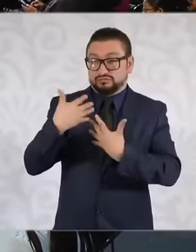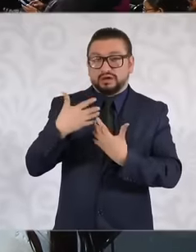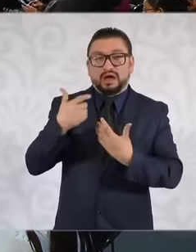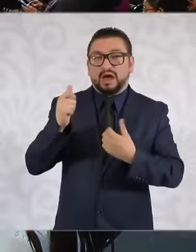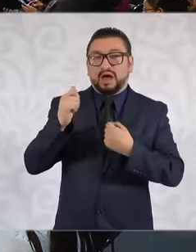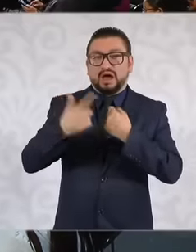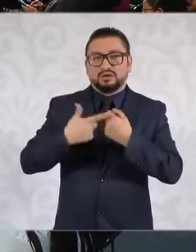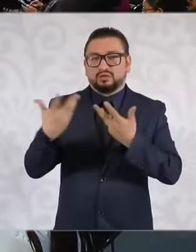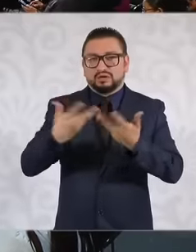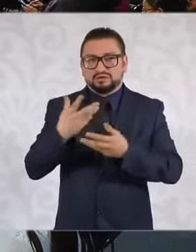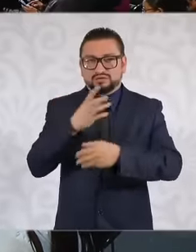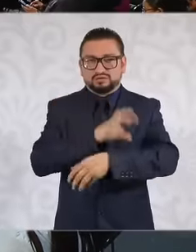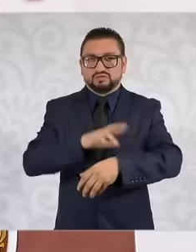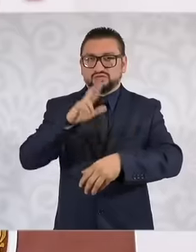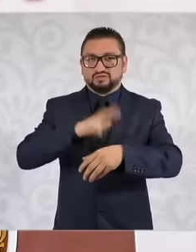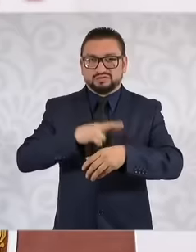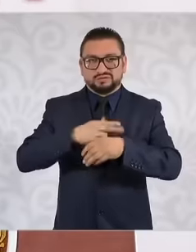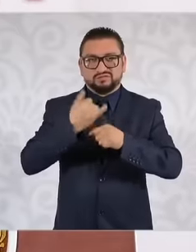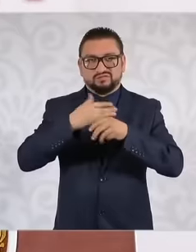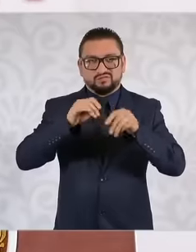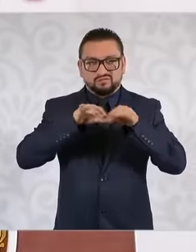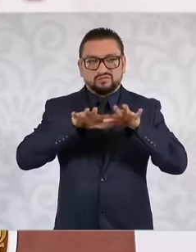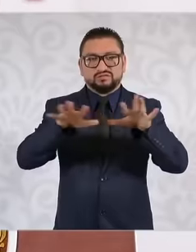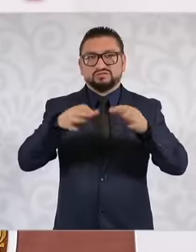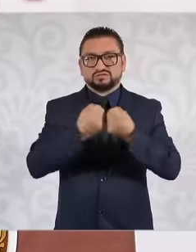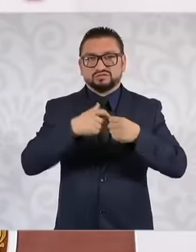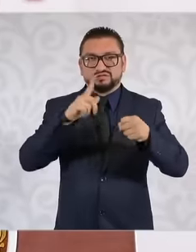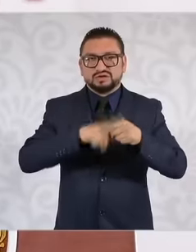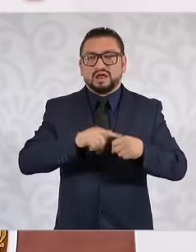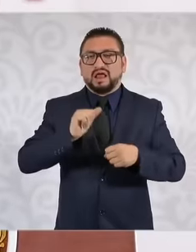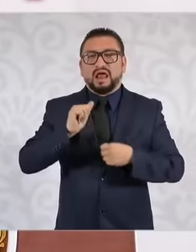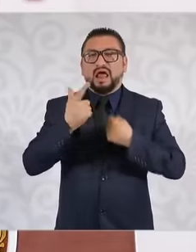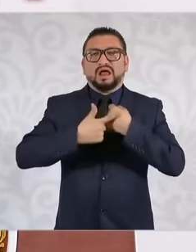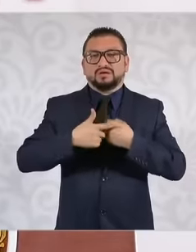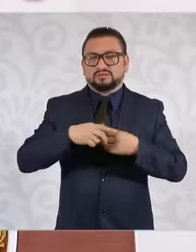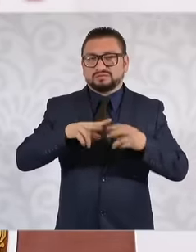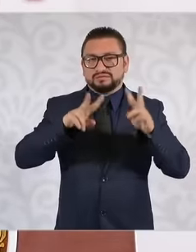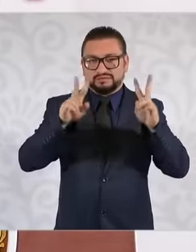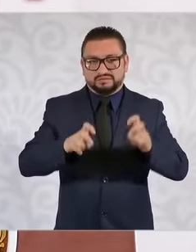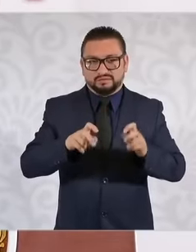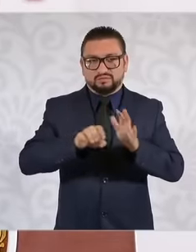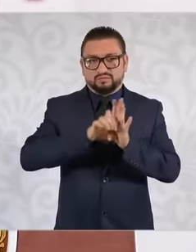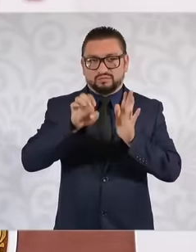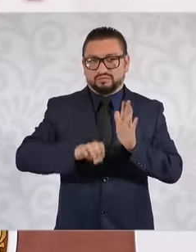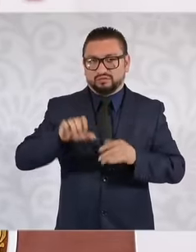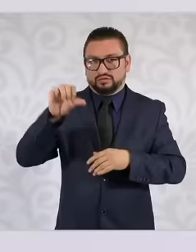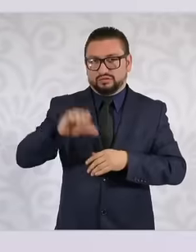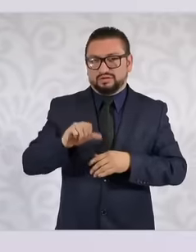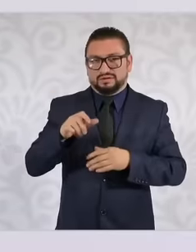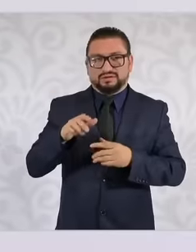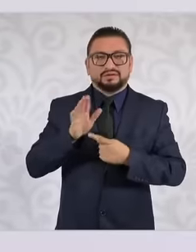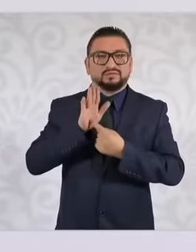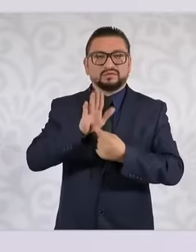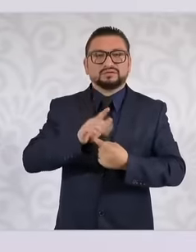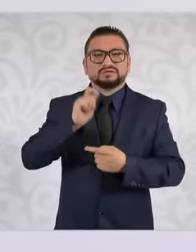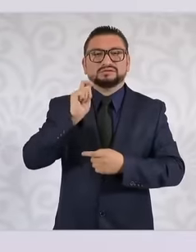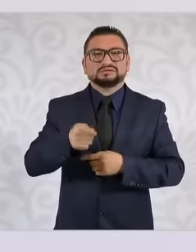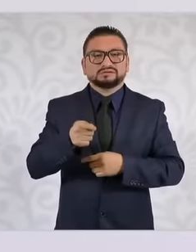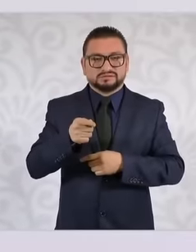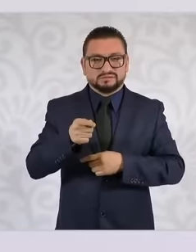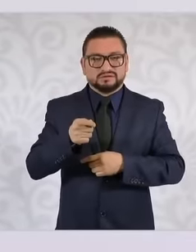a la Coordinación de Comunicación Social. Entonces, en este caso es un